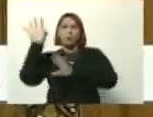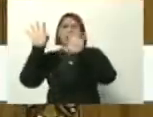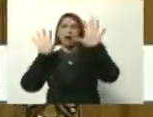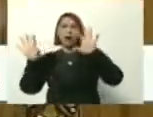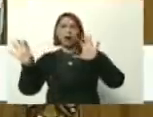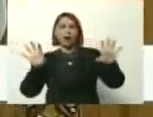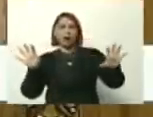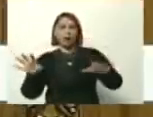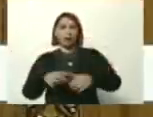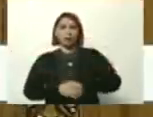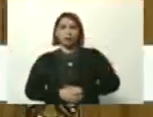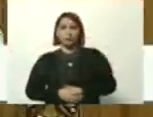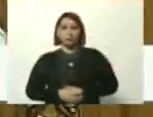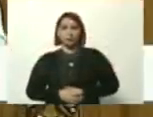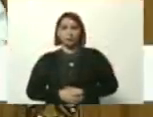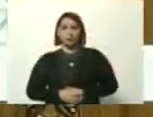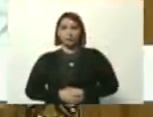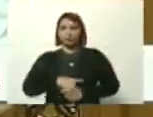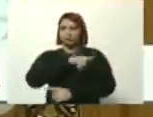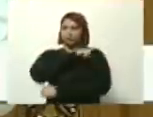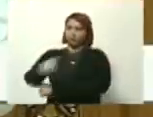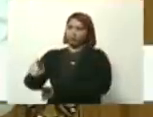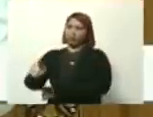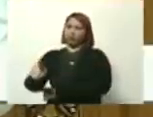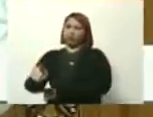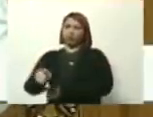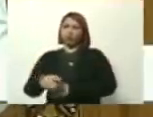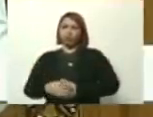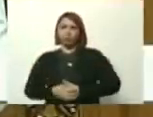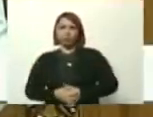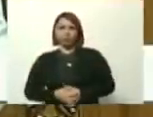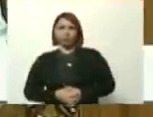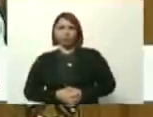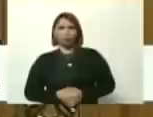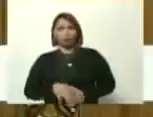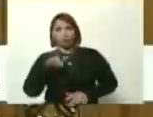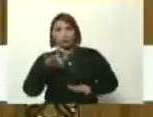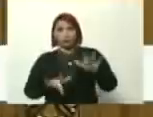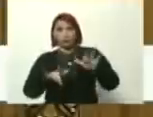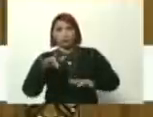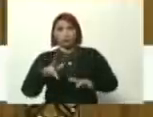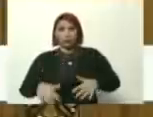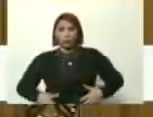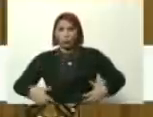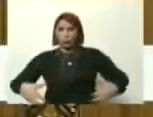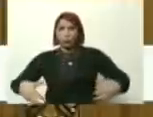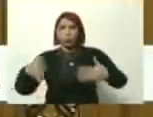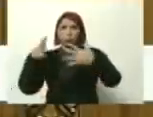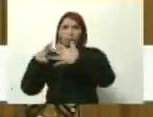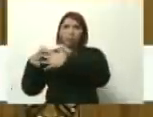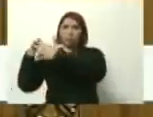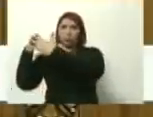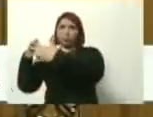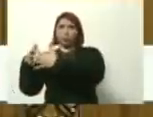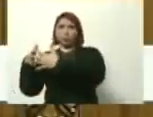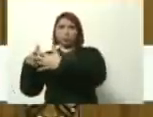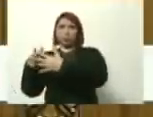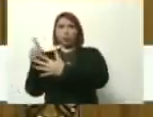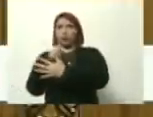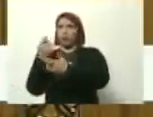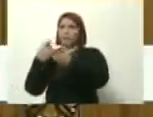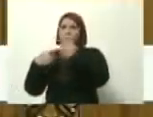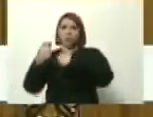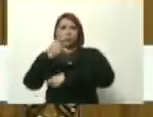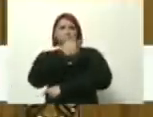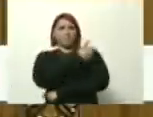con orden por parte de la Secretaría del Tesoro de los Estados Unidos de no vender